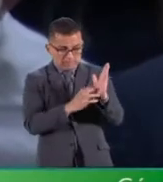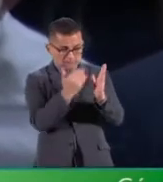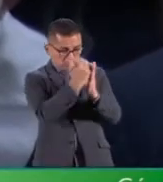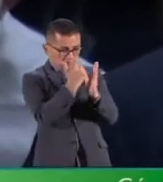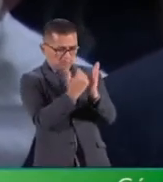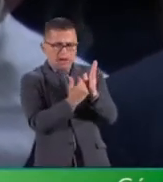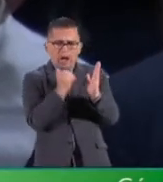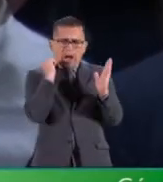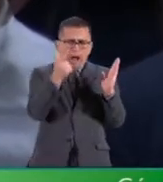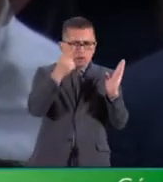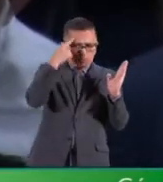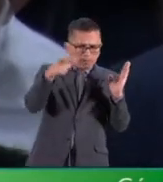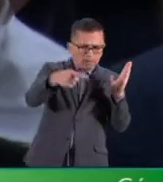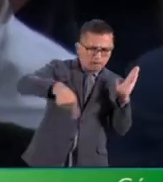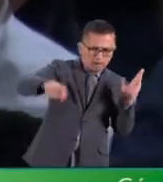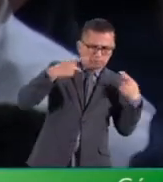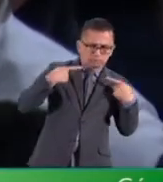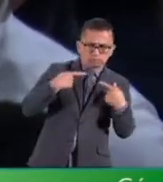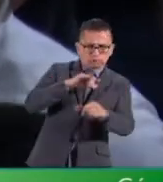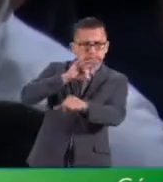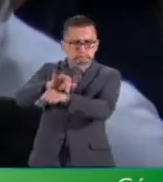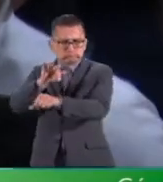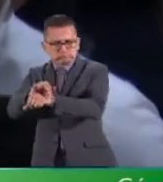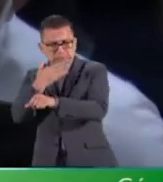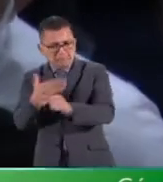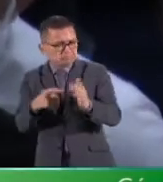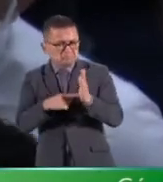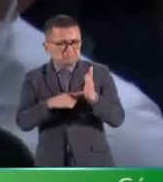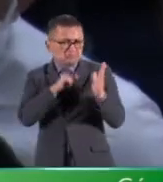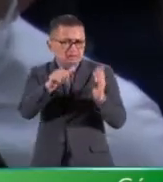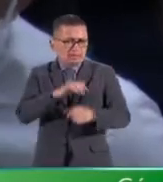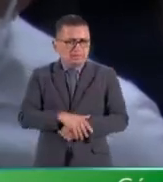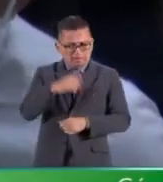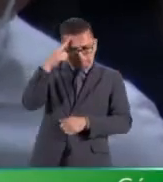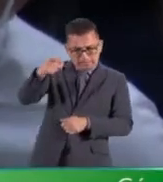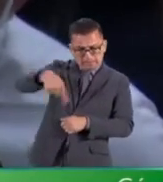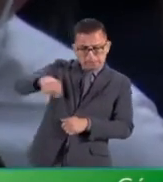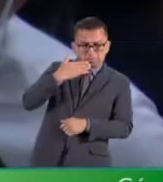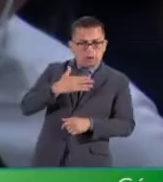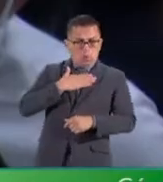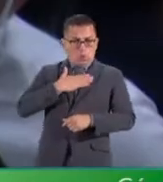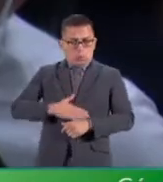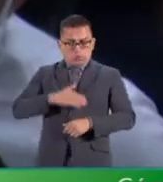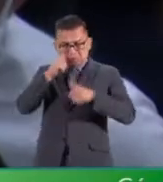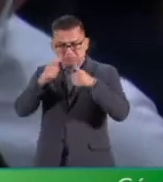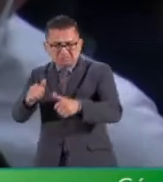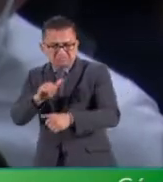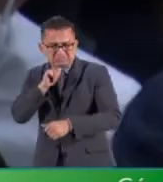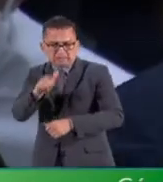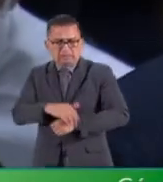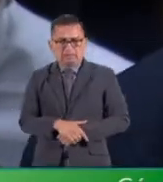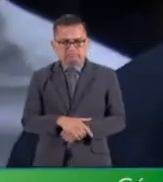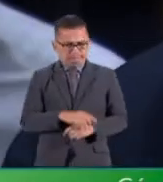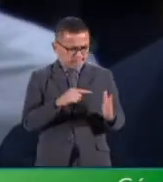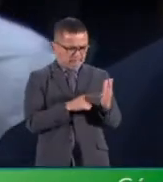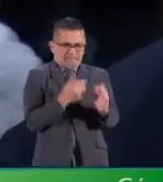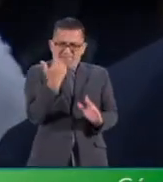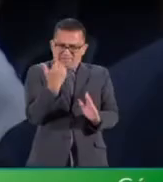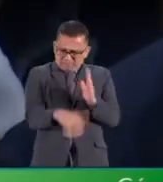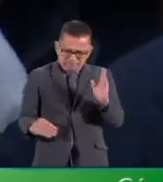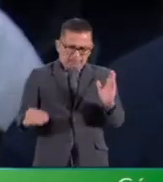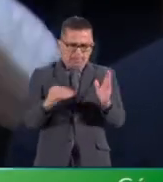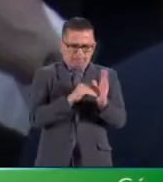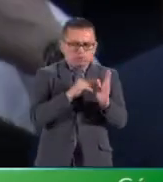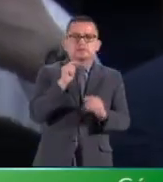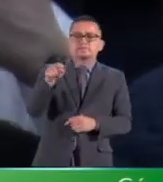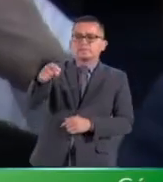facilite su acceso a la justicia. Se trata de una reforma que olvida por completo de la atención digna y adecuada para quienes más